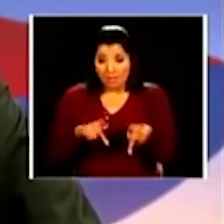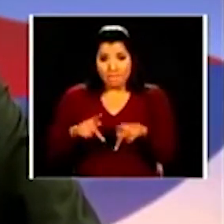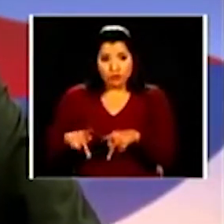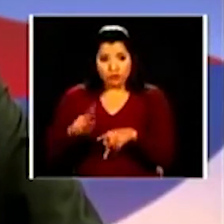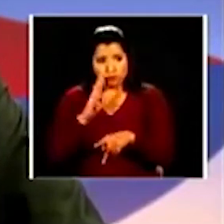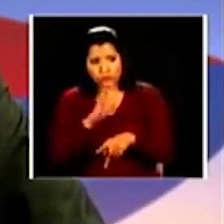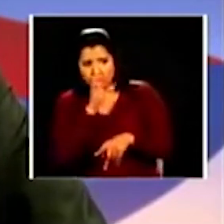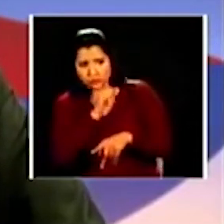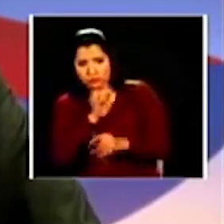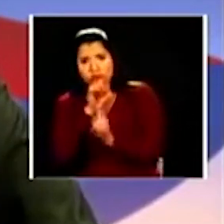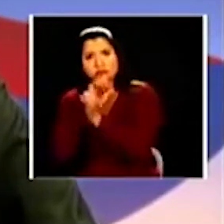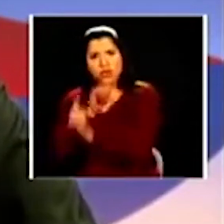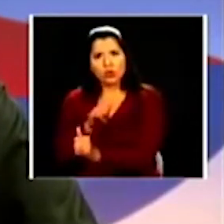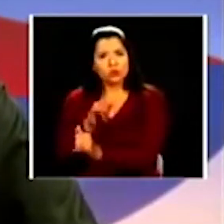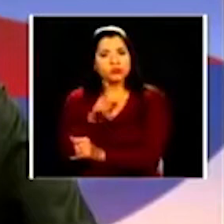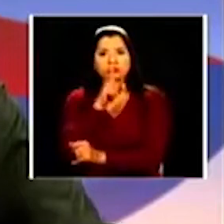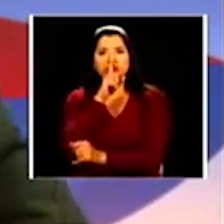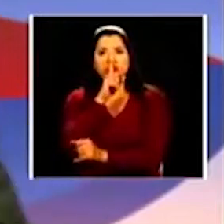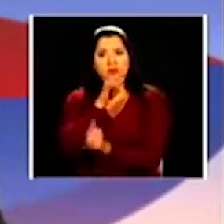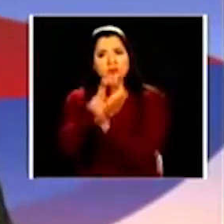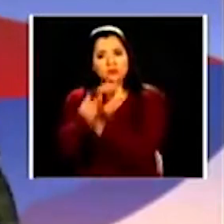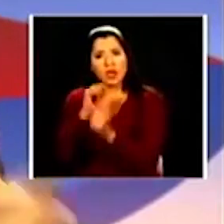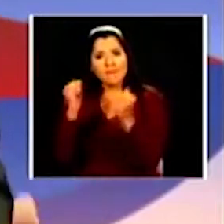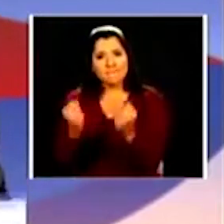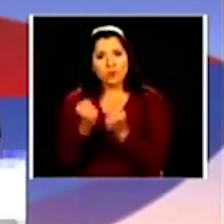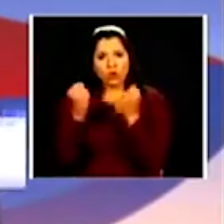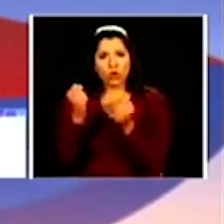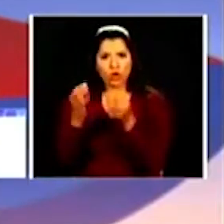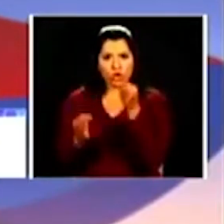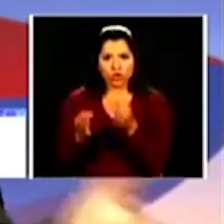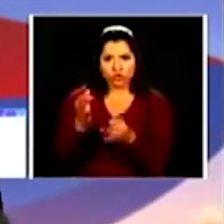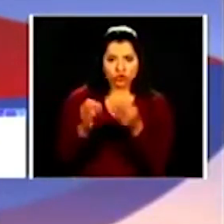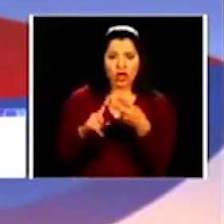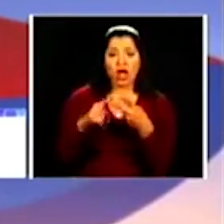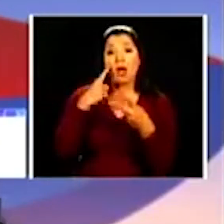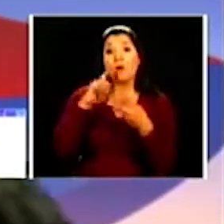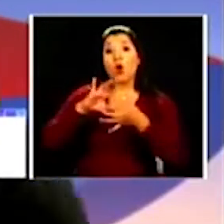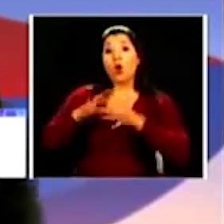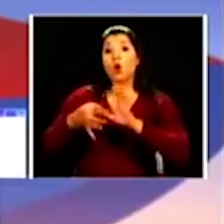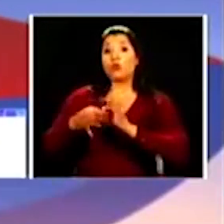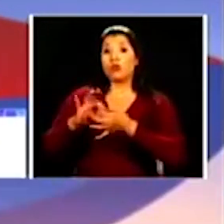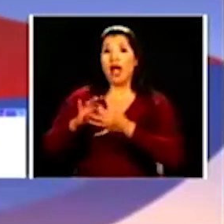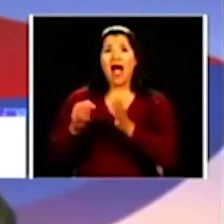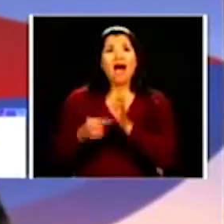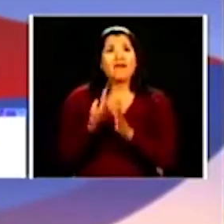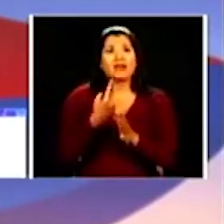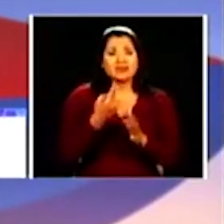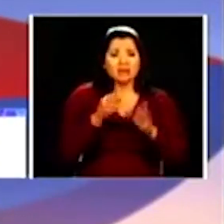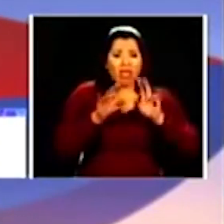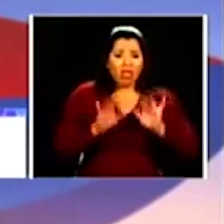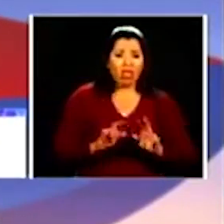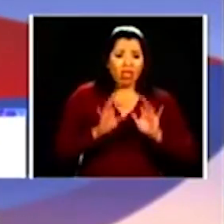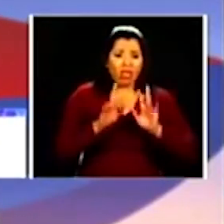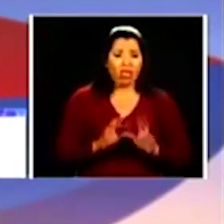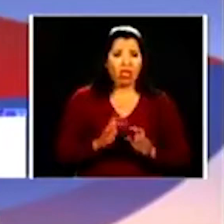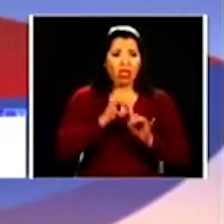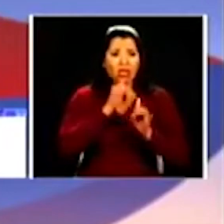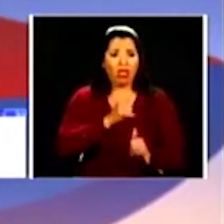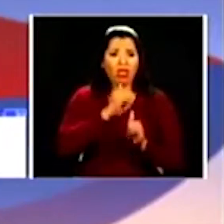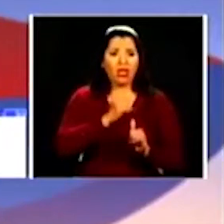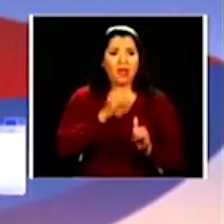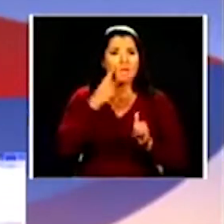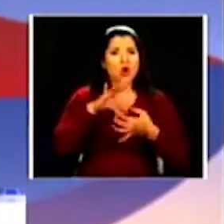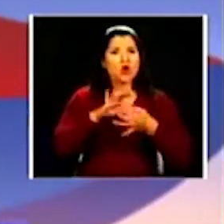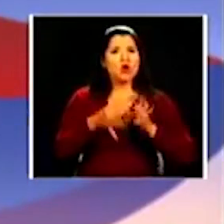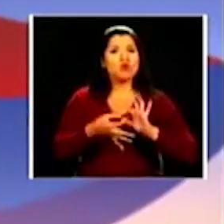claramente y lleven sus denuncias al Poder Judicial a través de redes sociales. Muchas denuncias se hacen, pero no se llevan directamente a las autoridades,